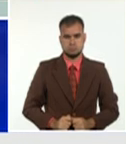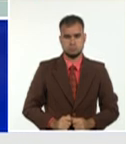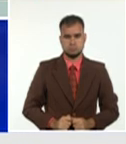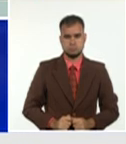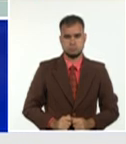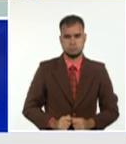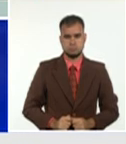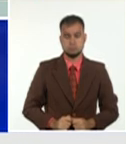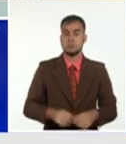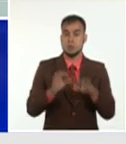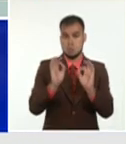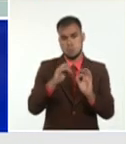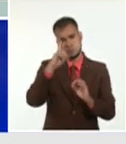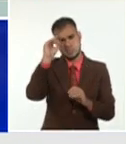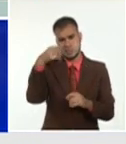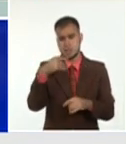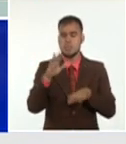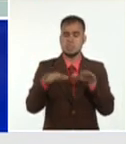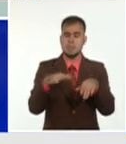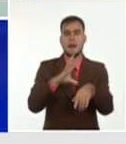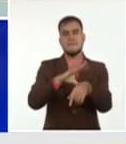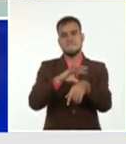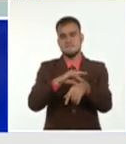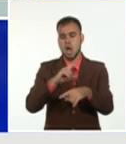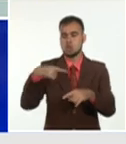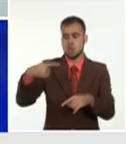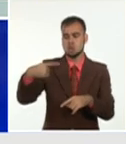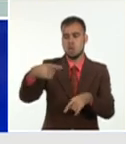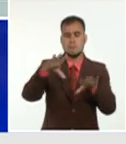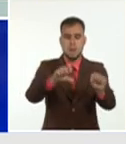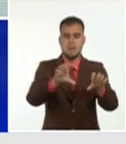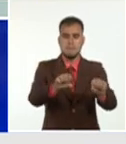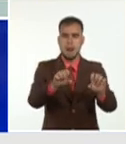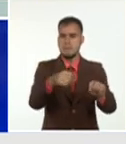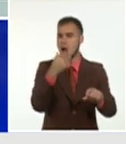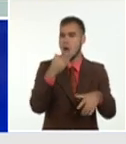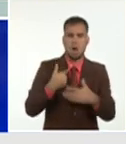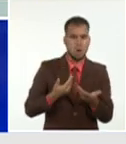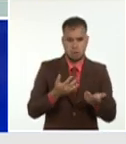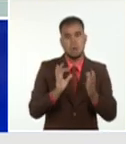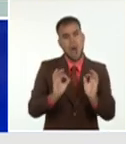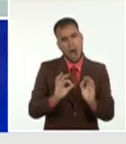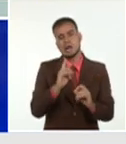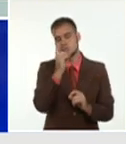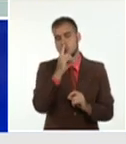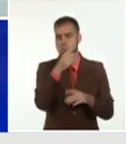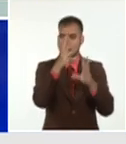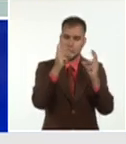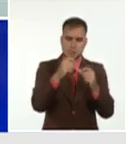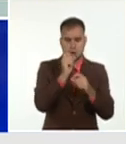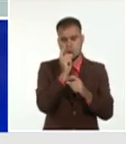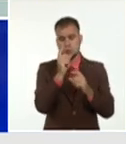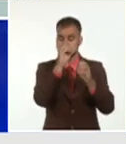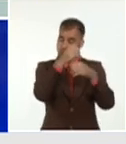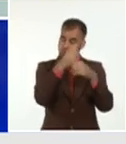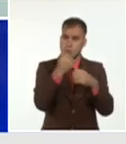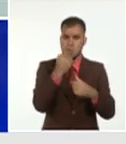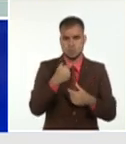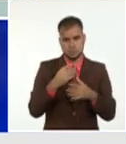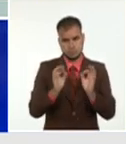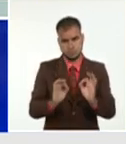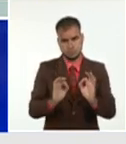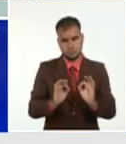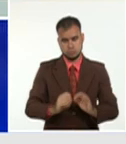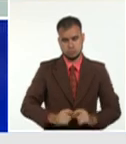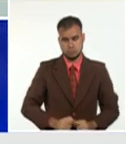con el número de casos que se confirma diariamente y todo lo que genera desde el punto de vista